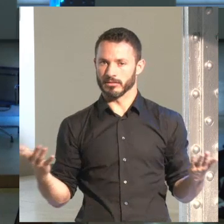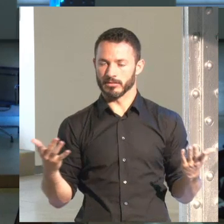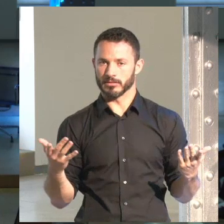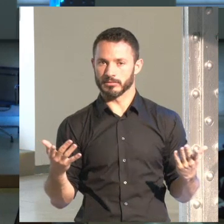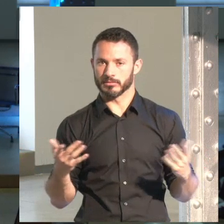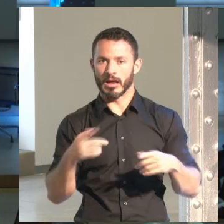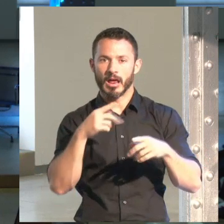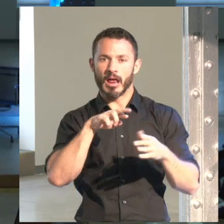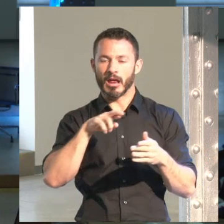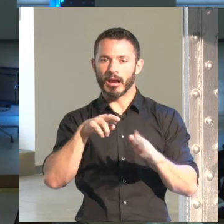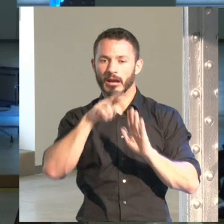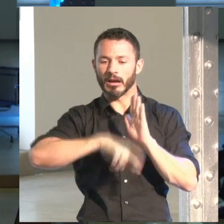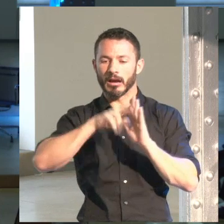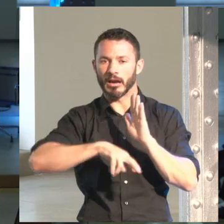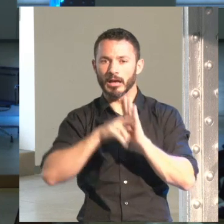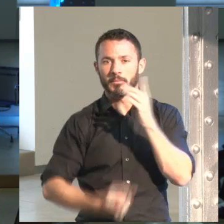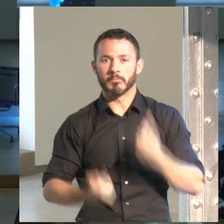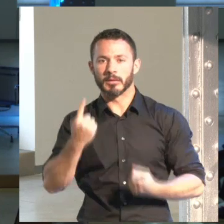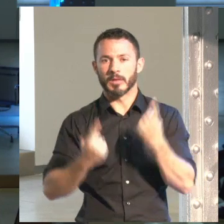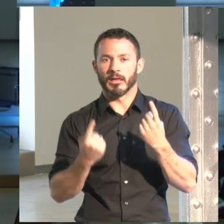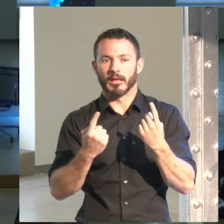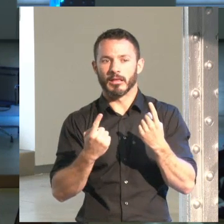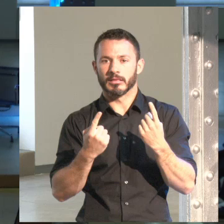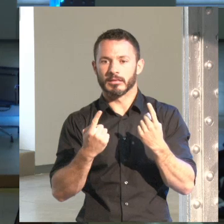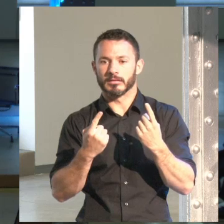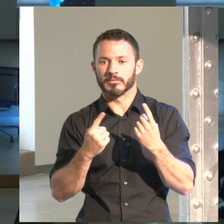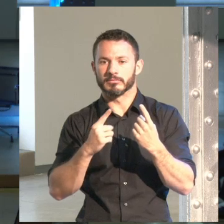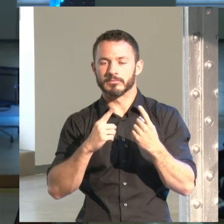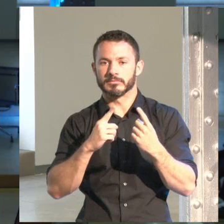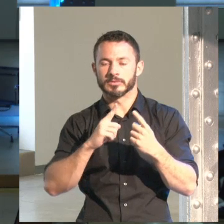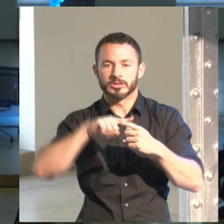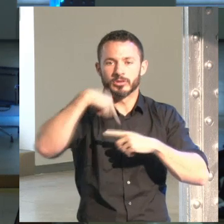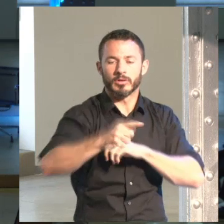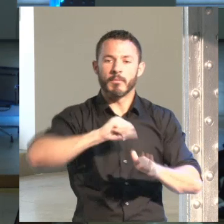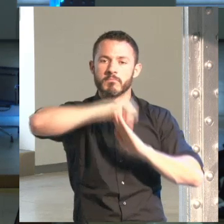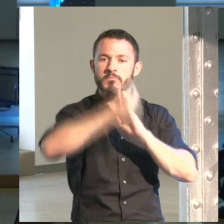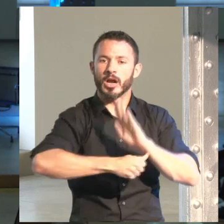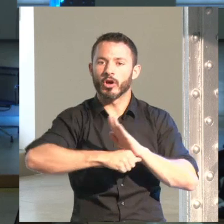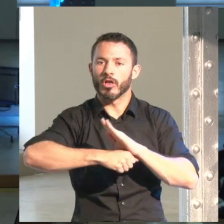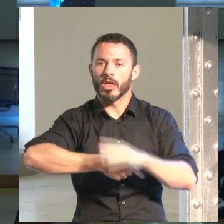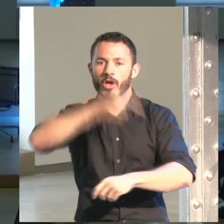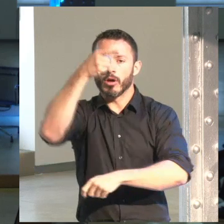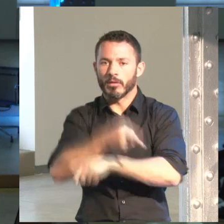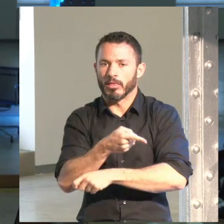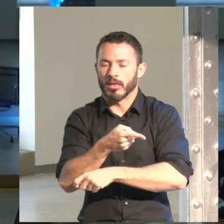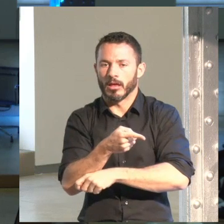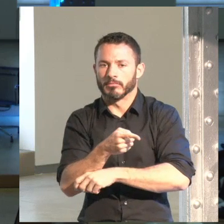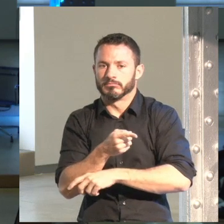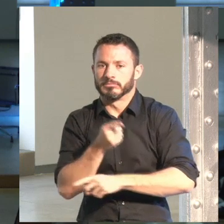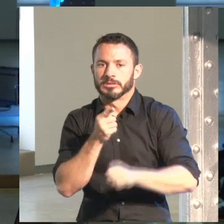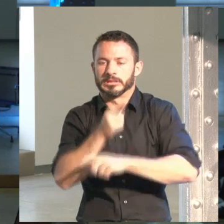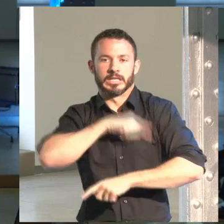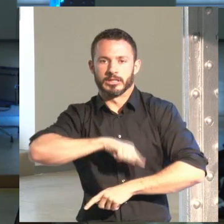distintas y a reglas a veces que determinan marcos de obligaciones totalmente antitéticos.